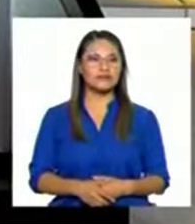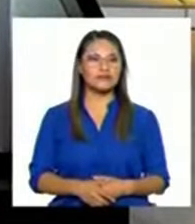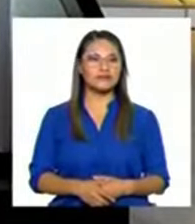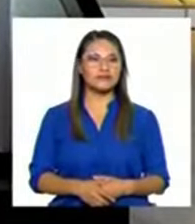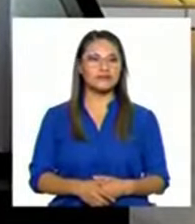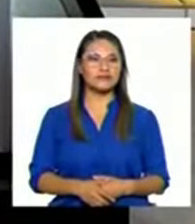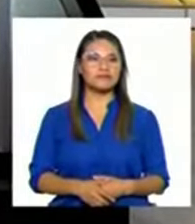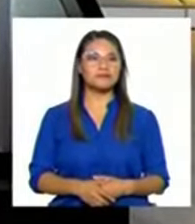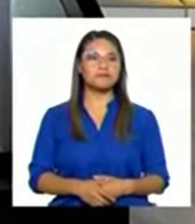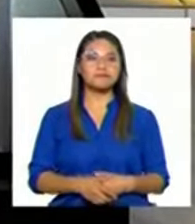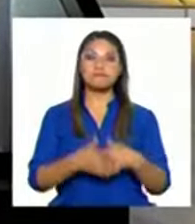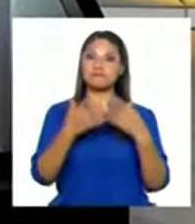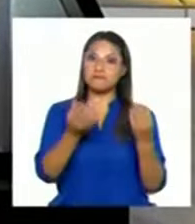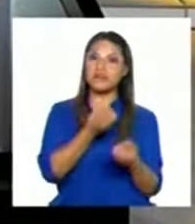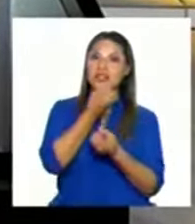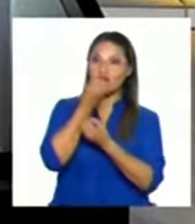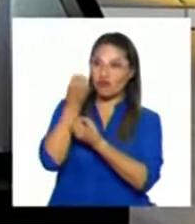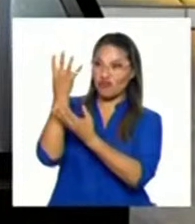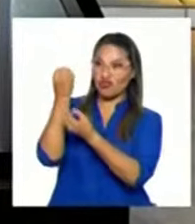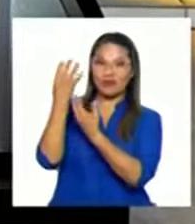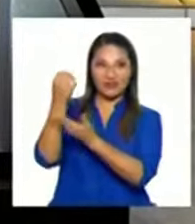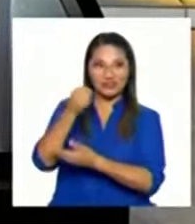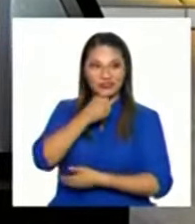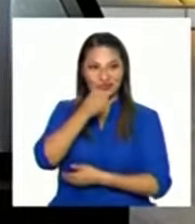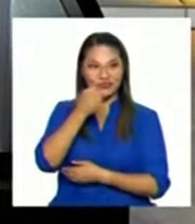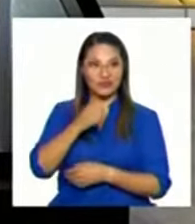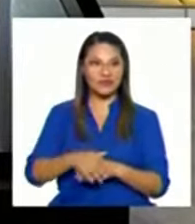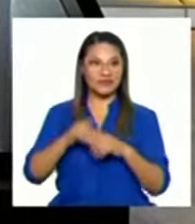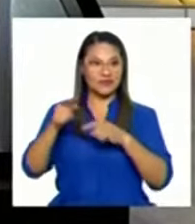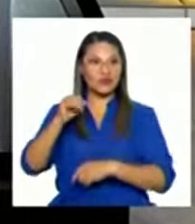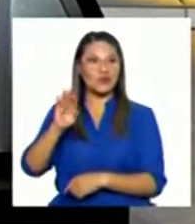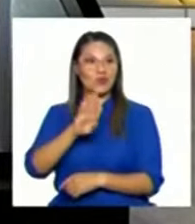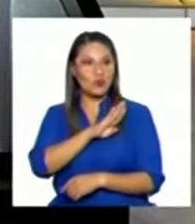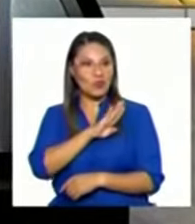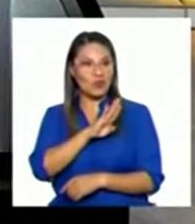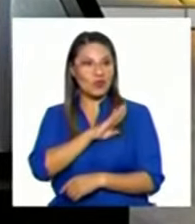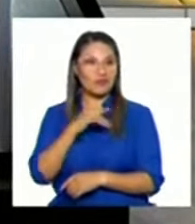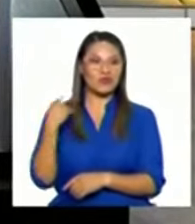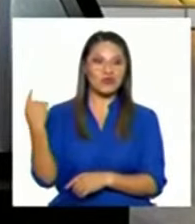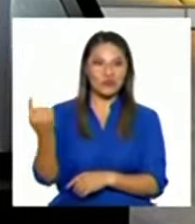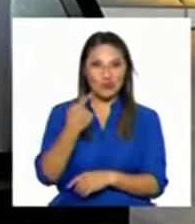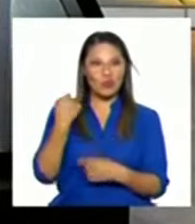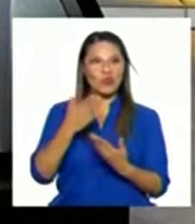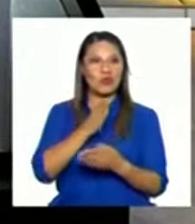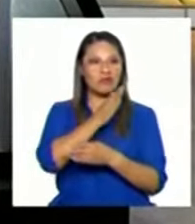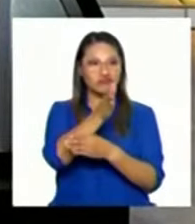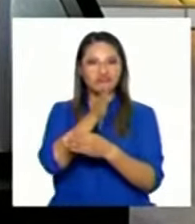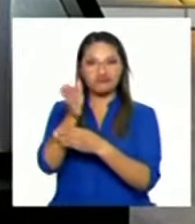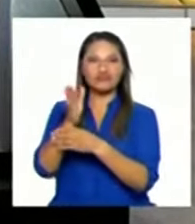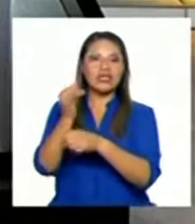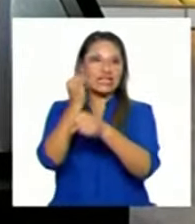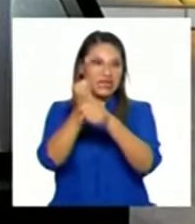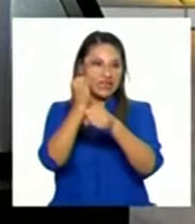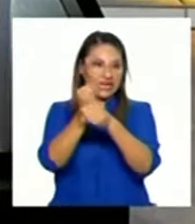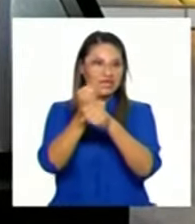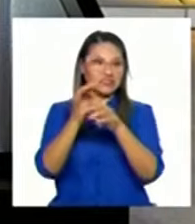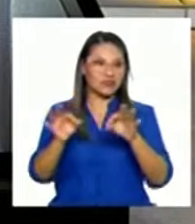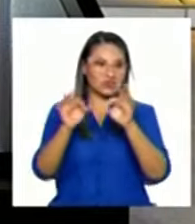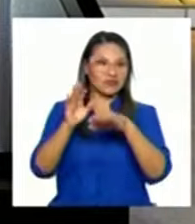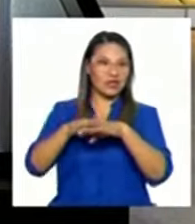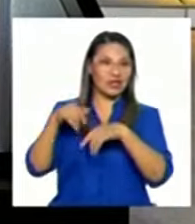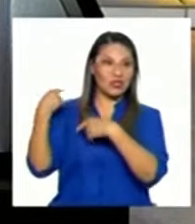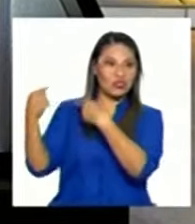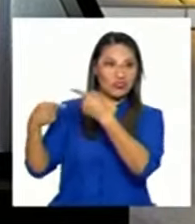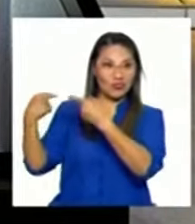Ahora sí, iniciamos el noticiario con lo prometido. A propósito del Jueves Santo y el recorrido de las iglesias, en principio estamos en el centro